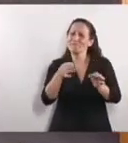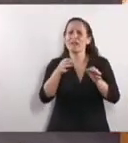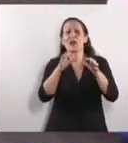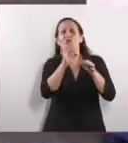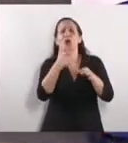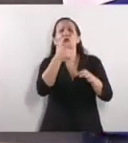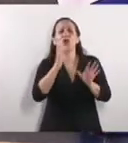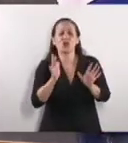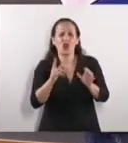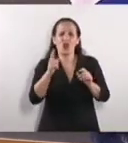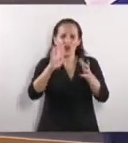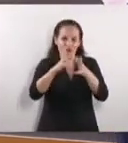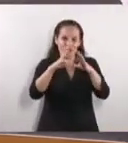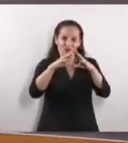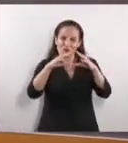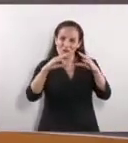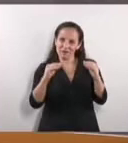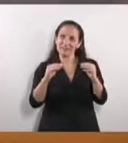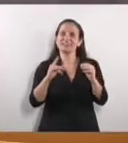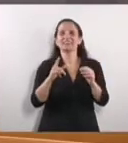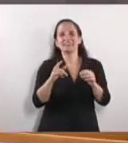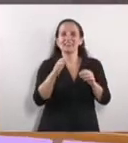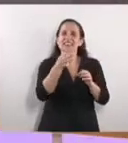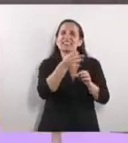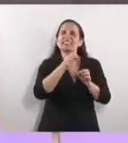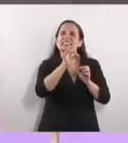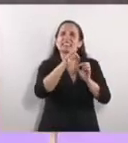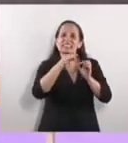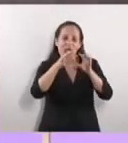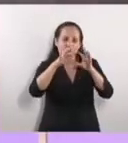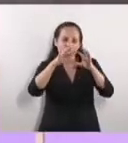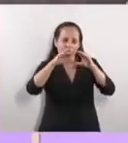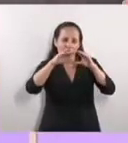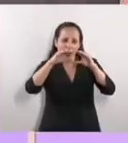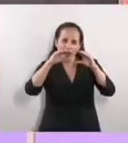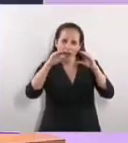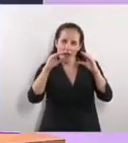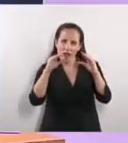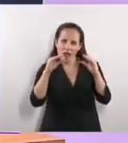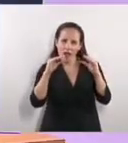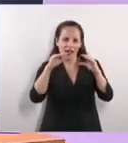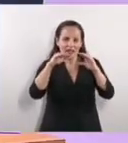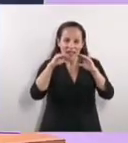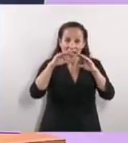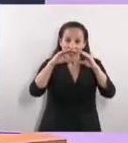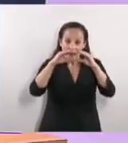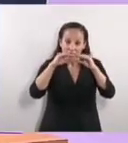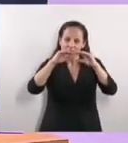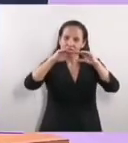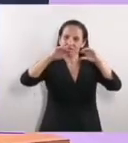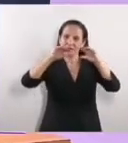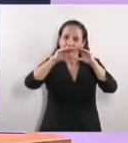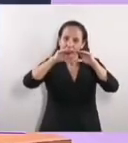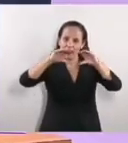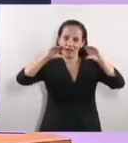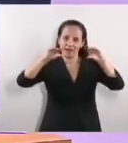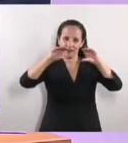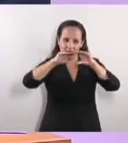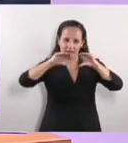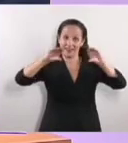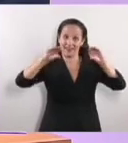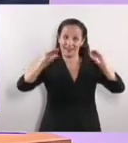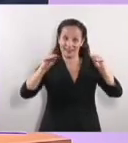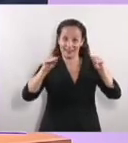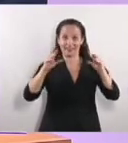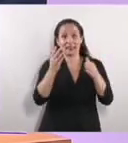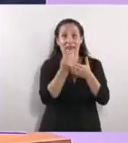rojos. Son medio aplanadas, son células aplanadas, bicóncavas, es decir, en el centro están como más aplastadas. De ahí que las dibujé así, aunque bueno,